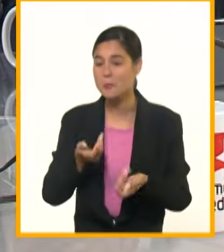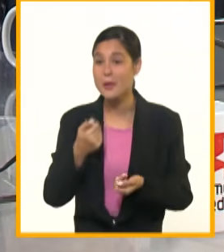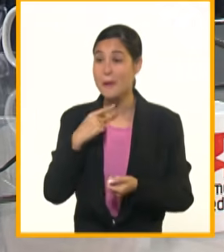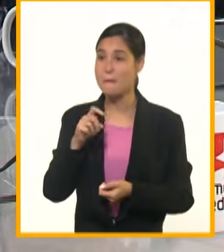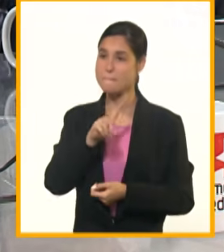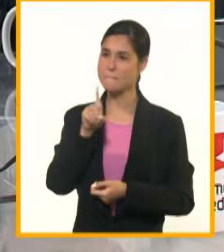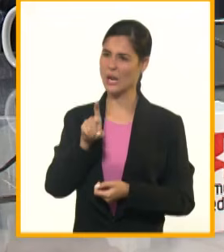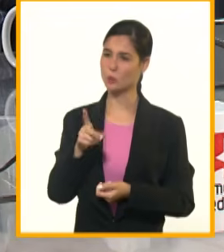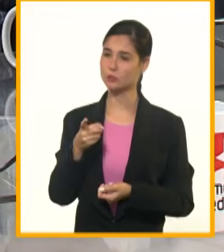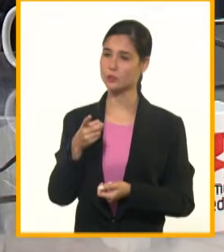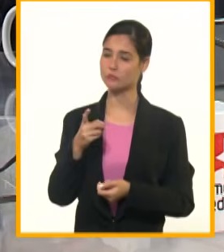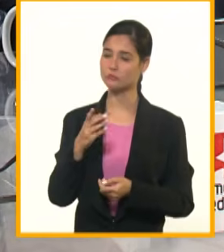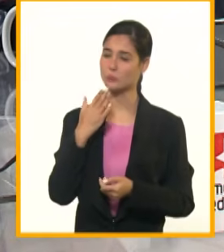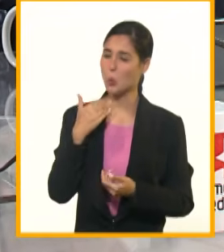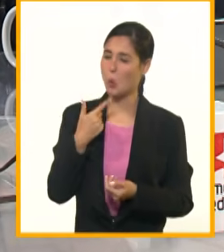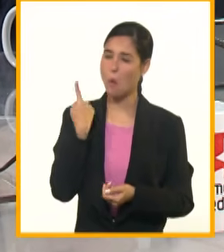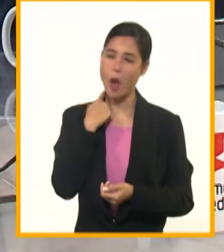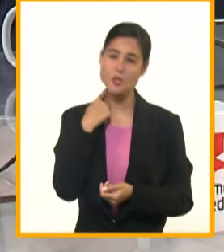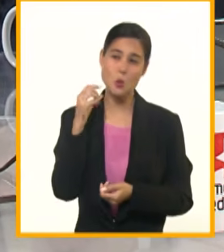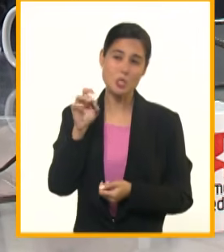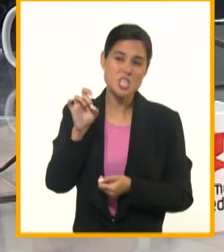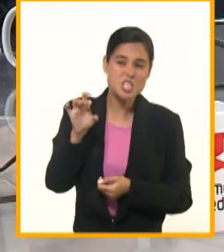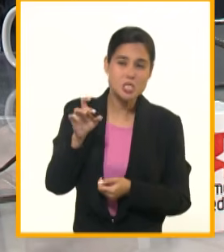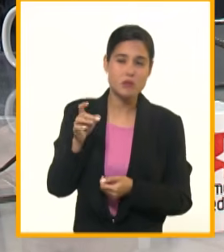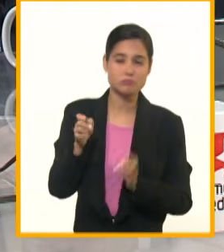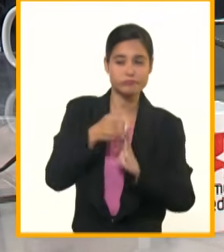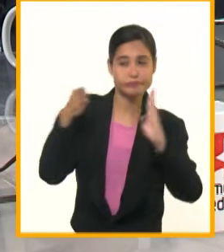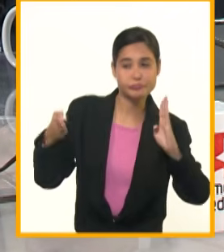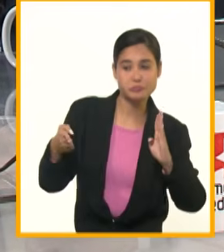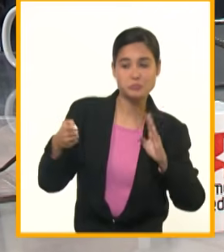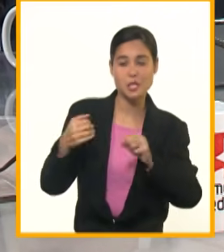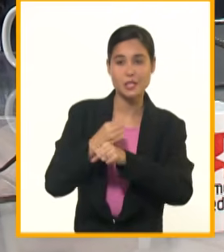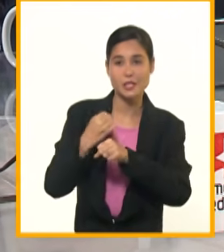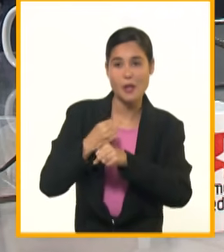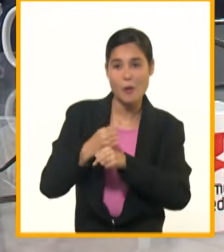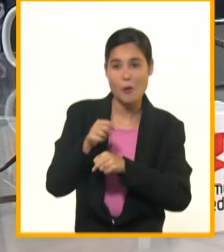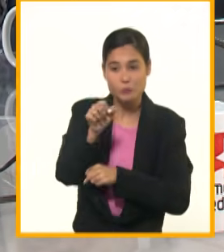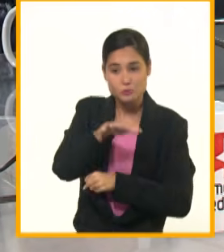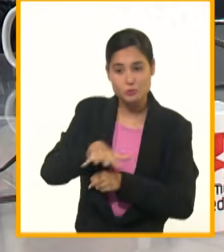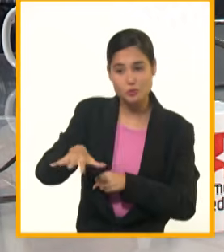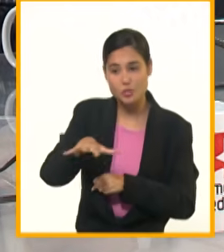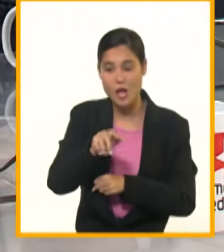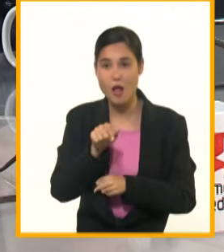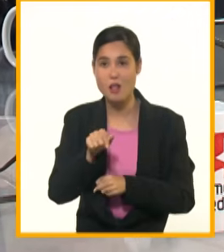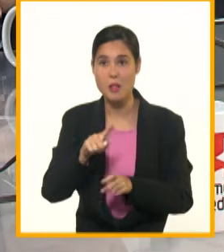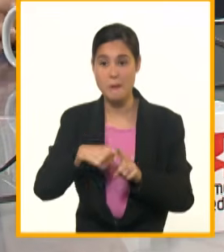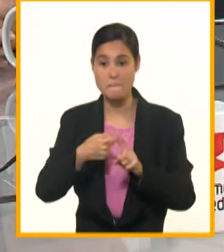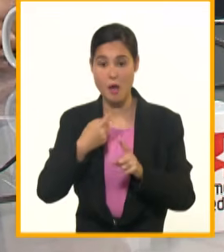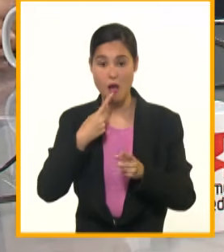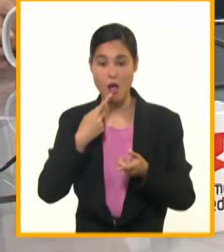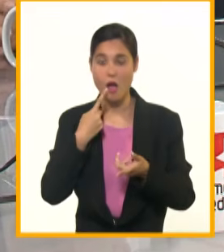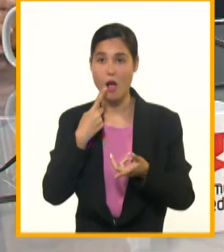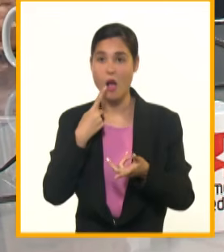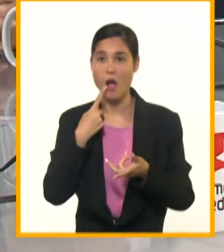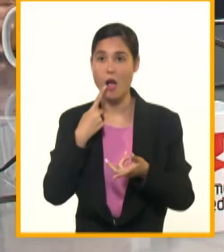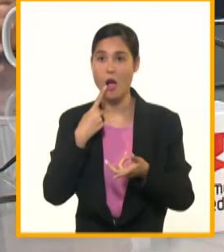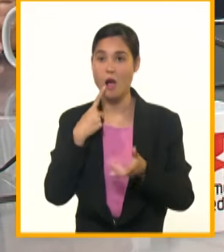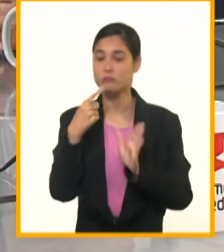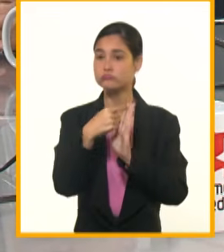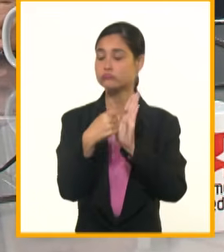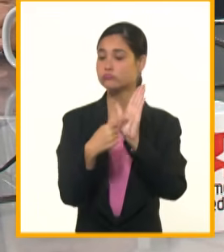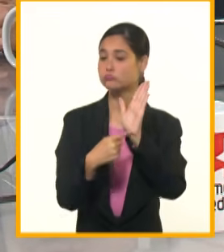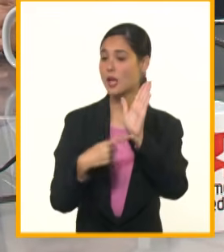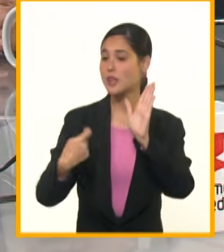la estructura, la infraestructura social dentro de la provincia? ¿Cuáles son los indicadores más importantes a los que se